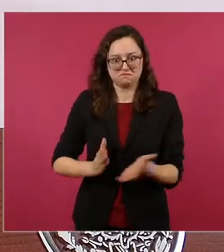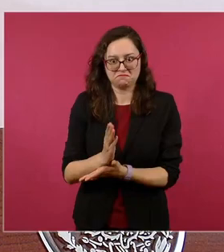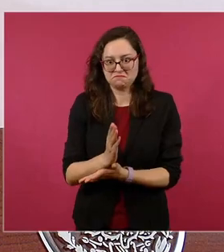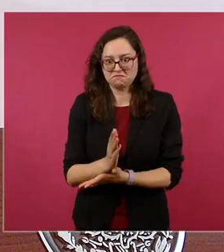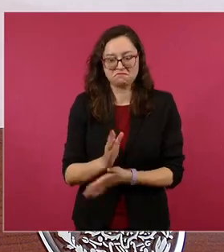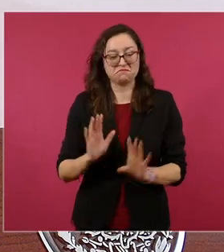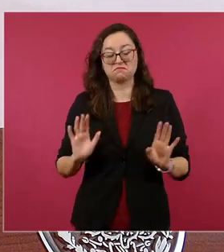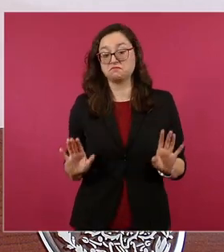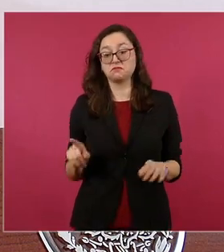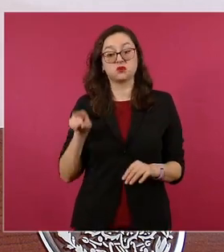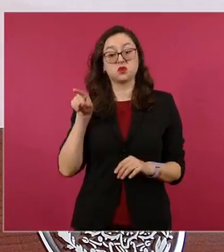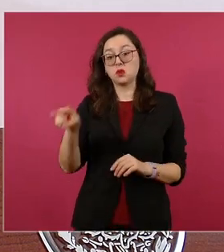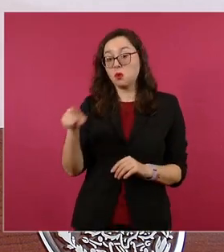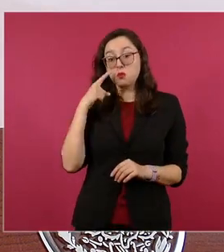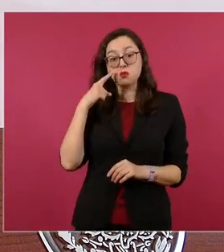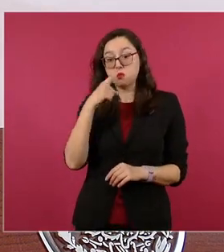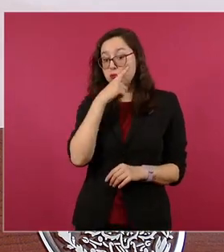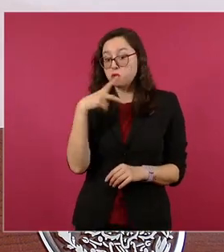ella va a decidir.